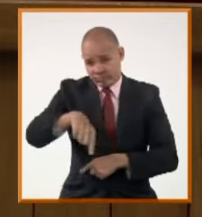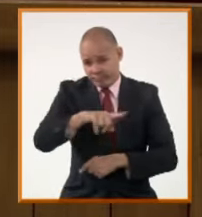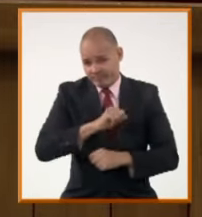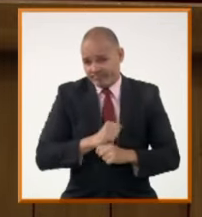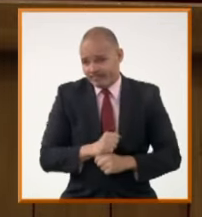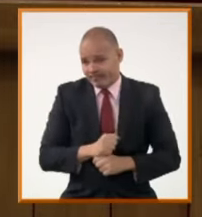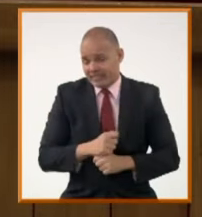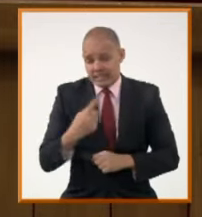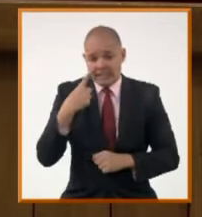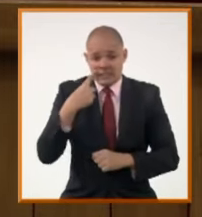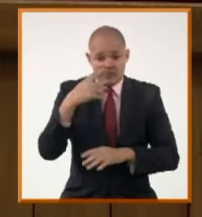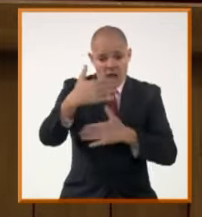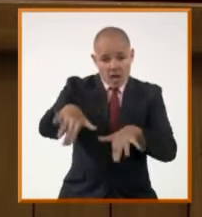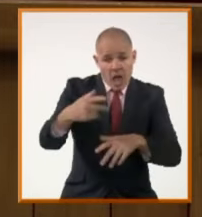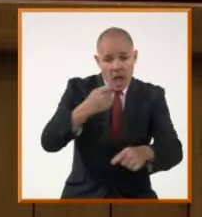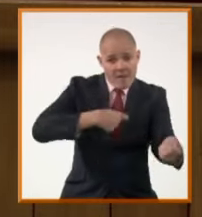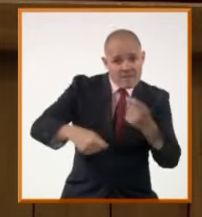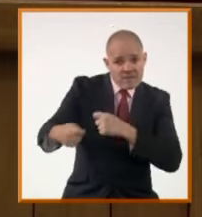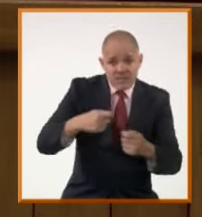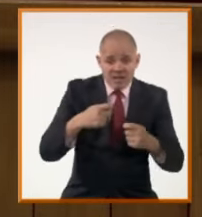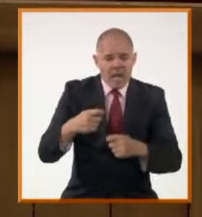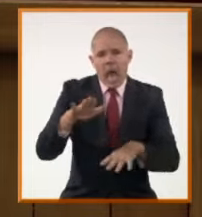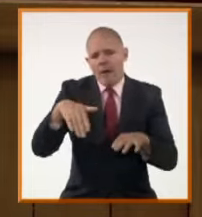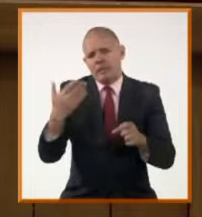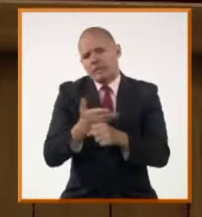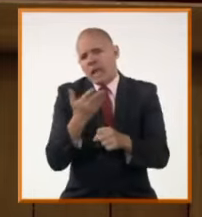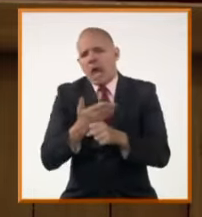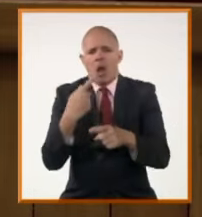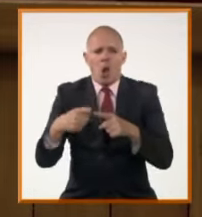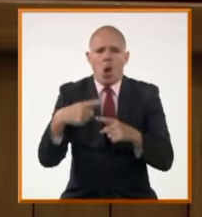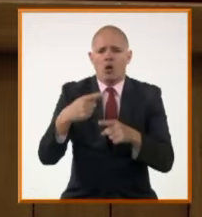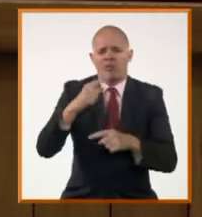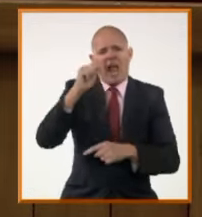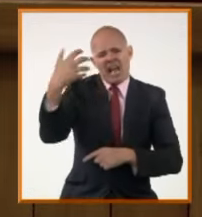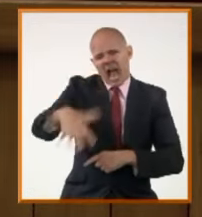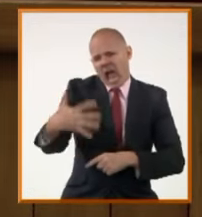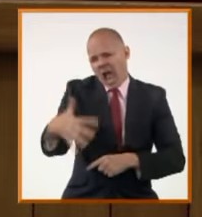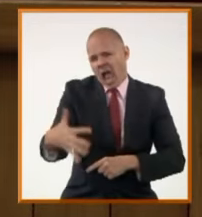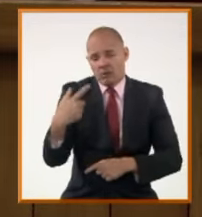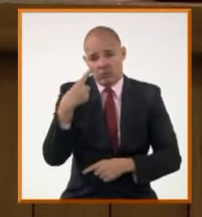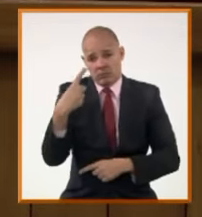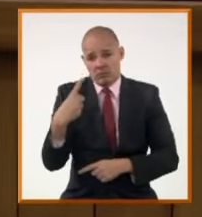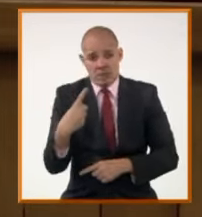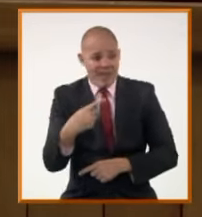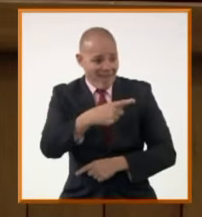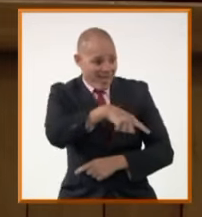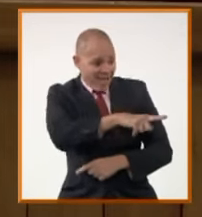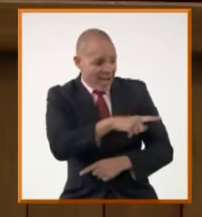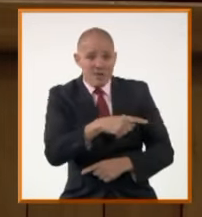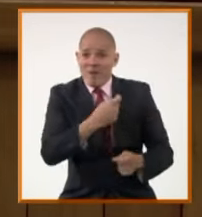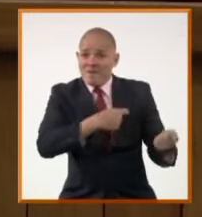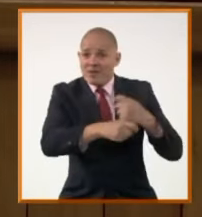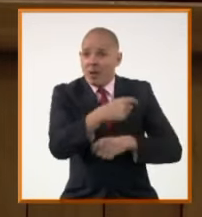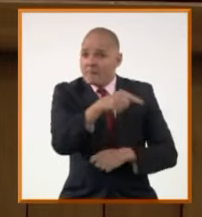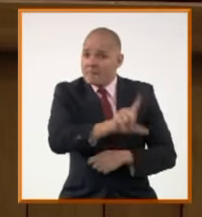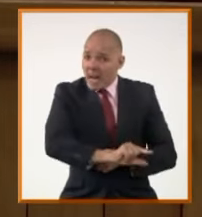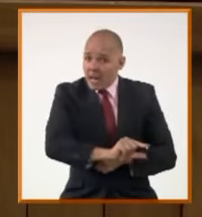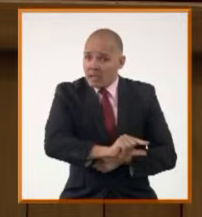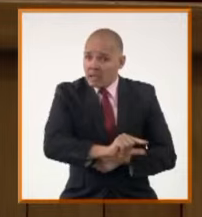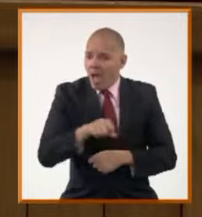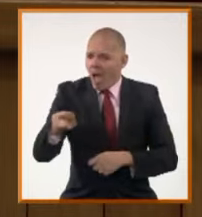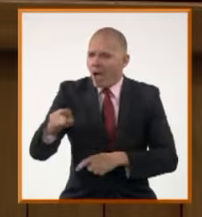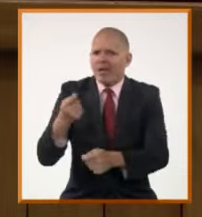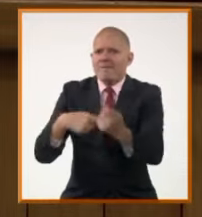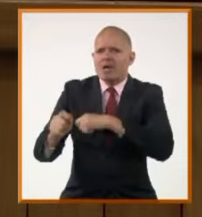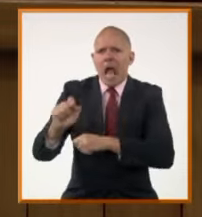precios especulativos con que llega al mercado y no es el precio que le puso el productor a la orilla